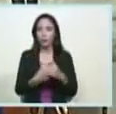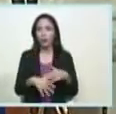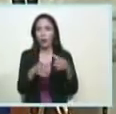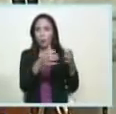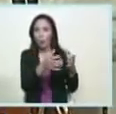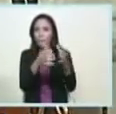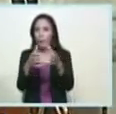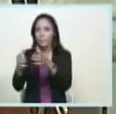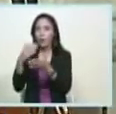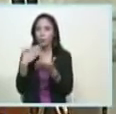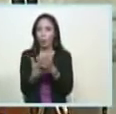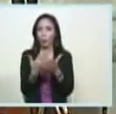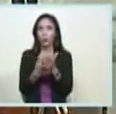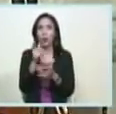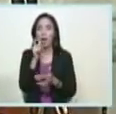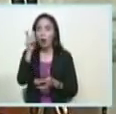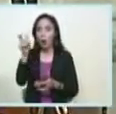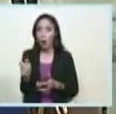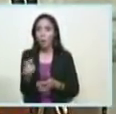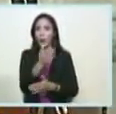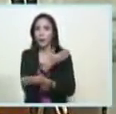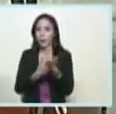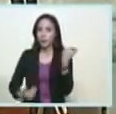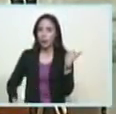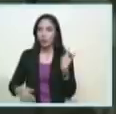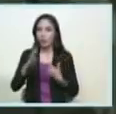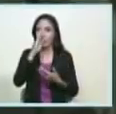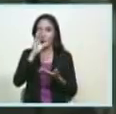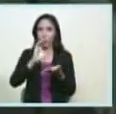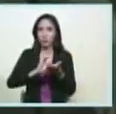su presidente- calixto ortega